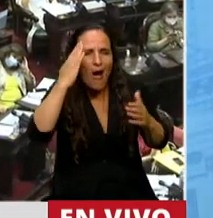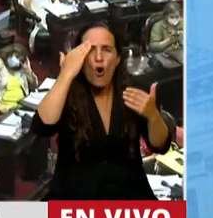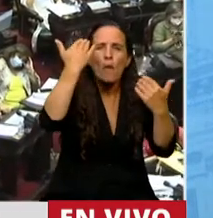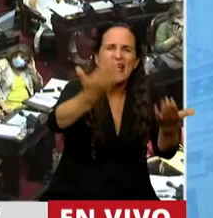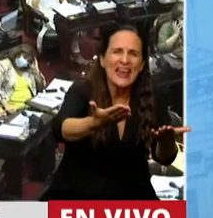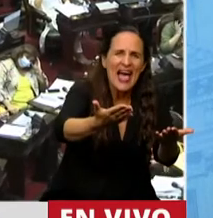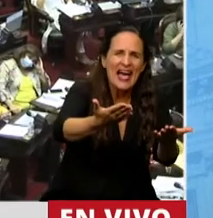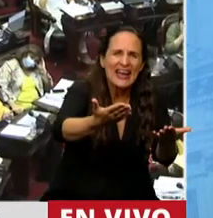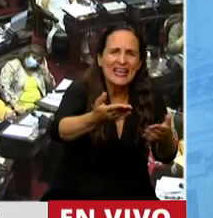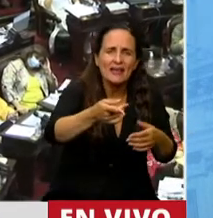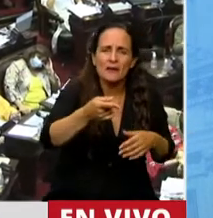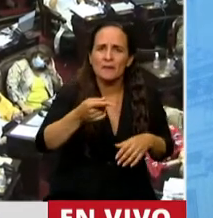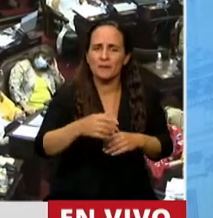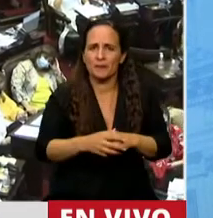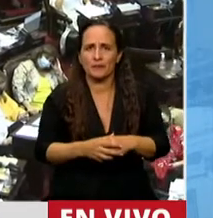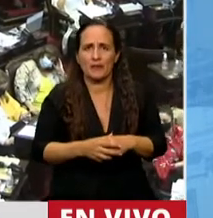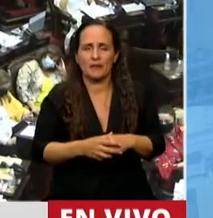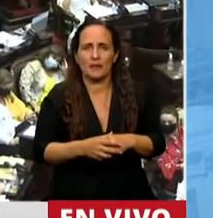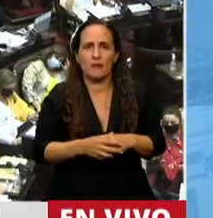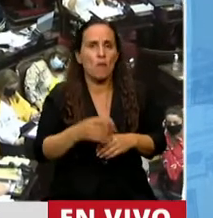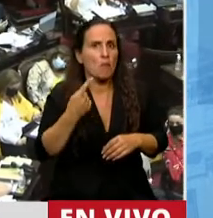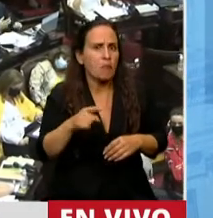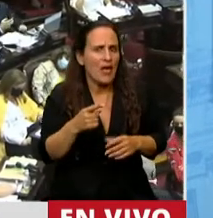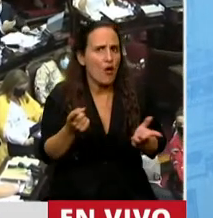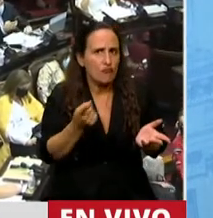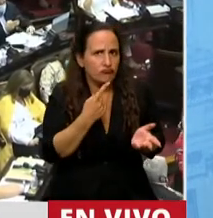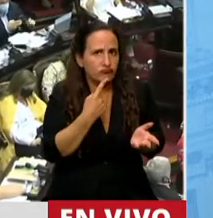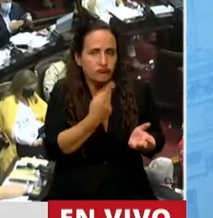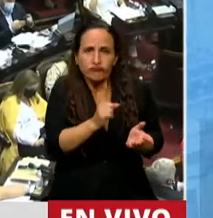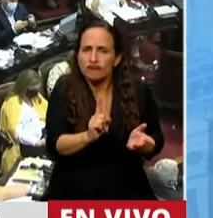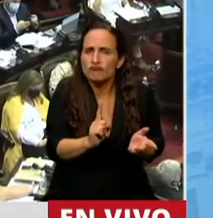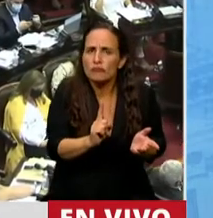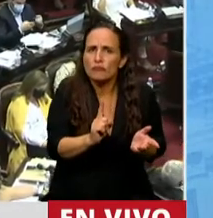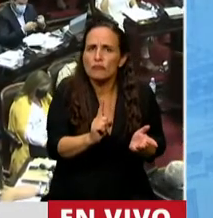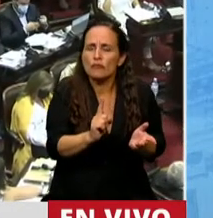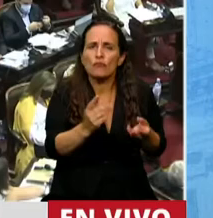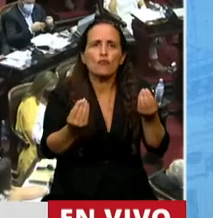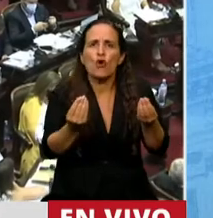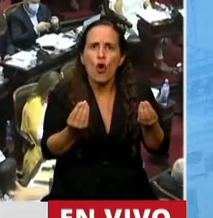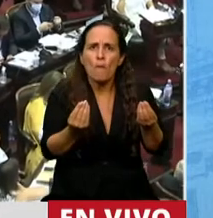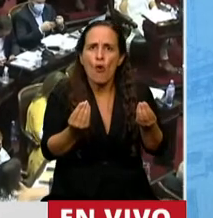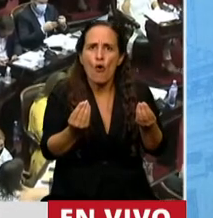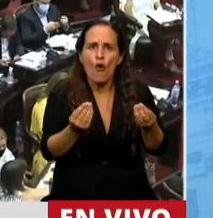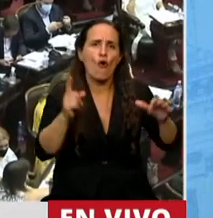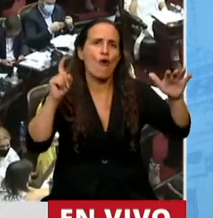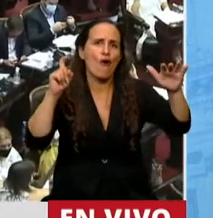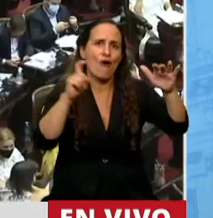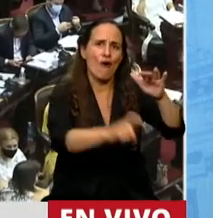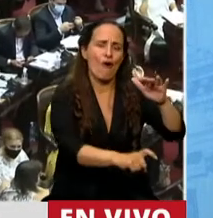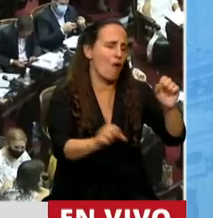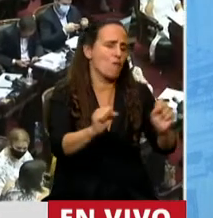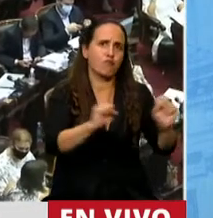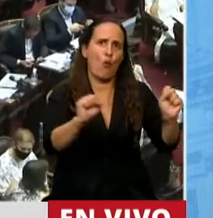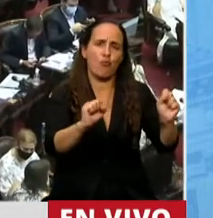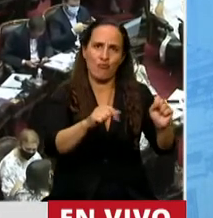refirió a que en qué marco se dio el hundimiento la explosión que terminó